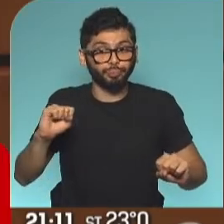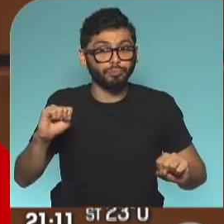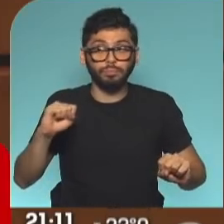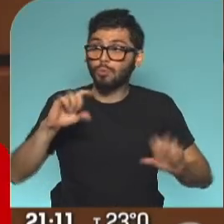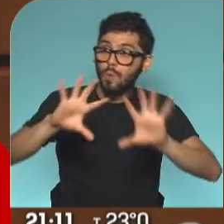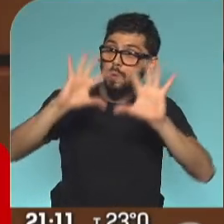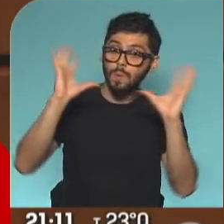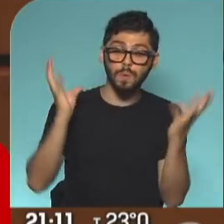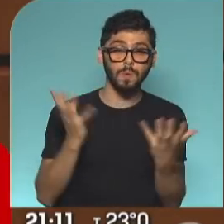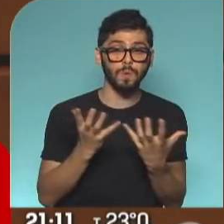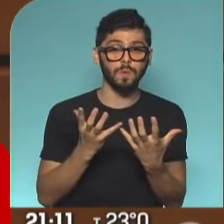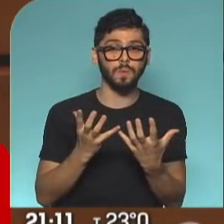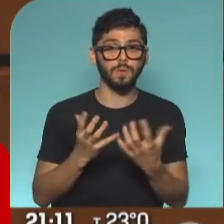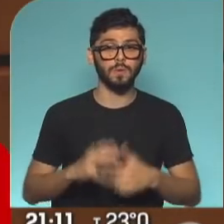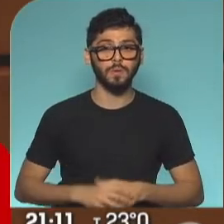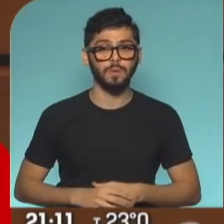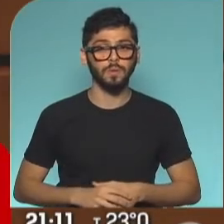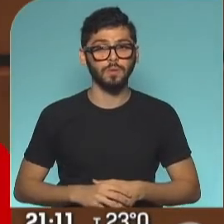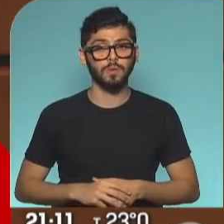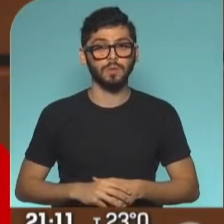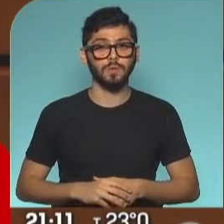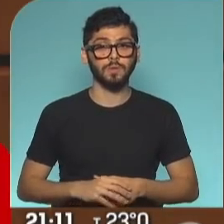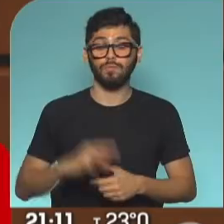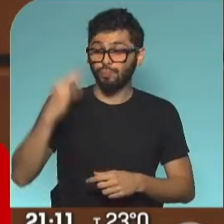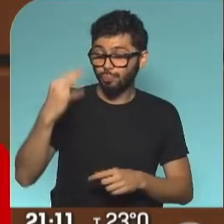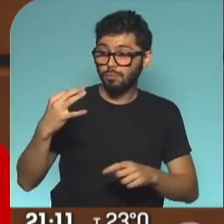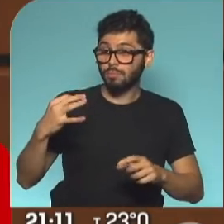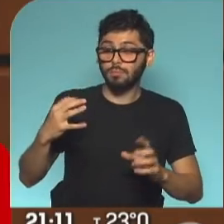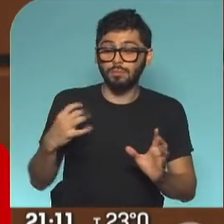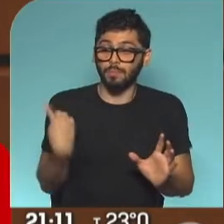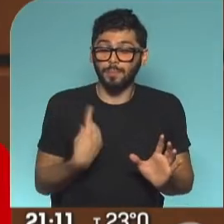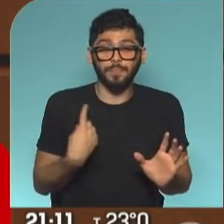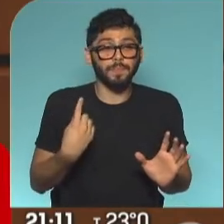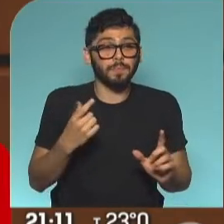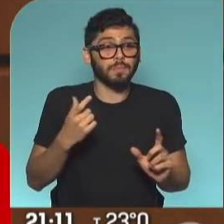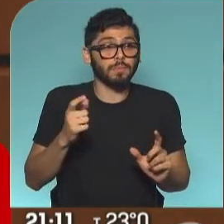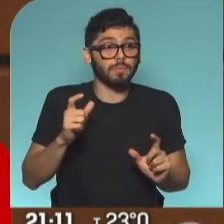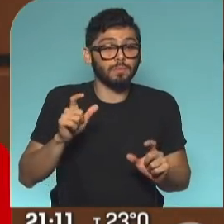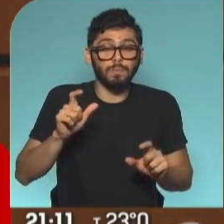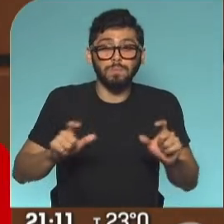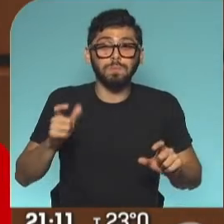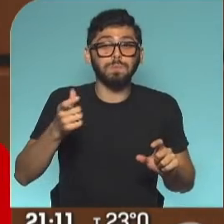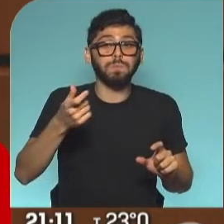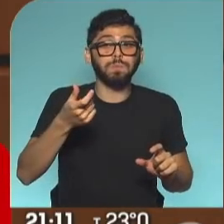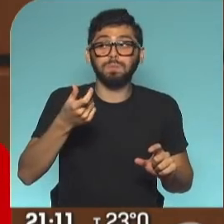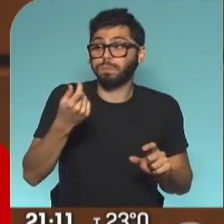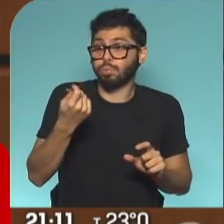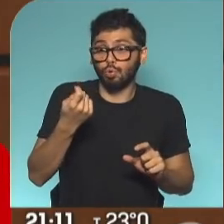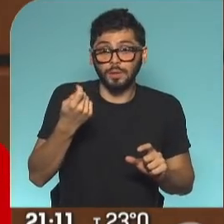Somos una de las pocas generaciones que tiene el triste